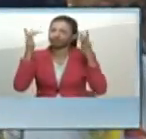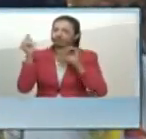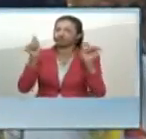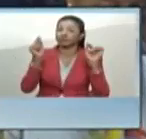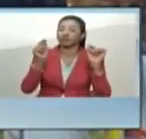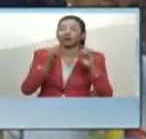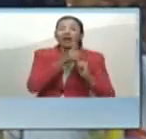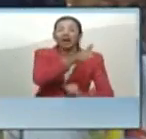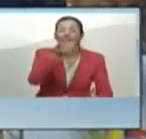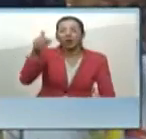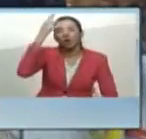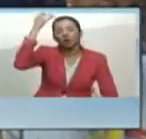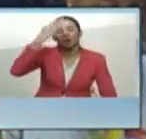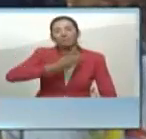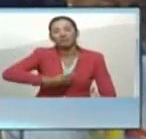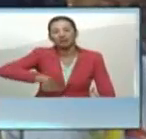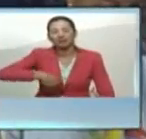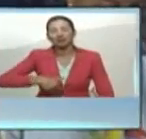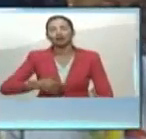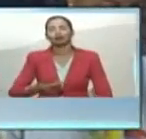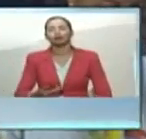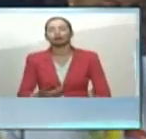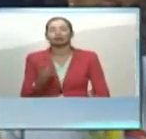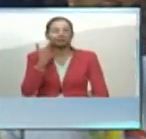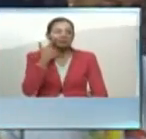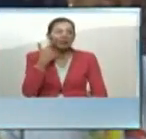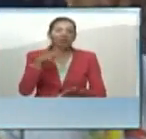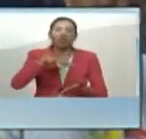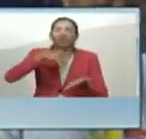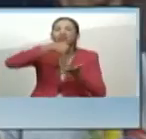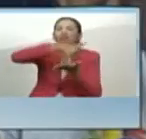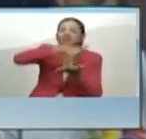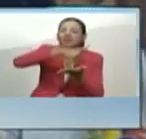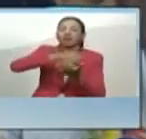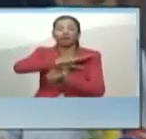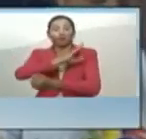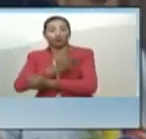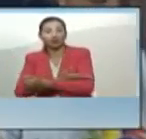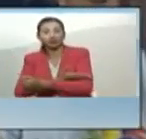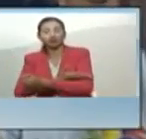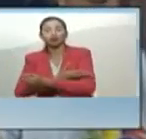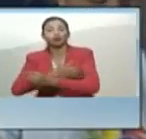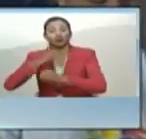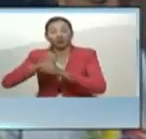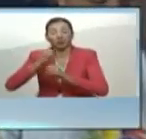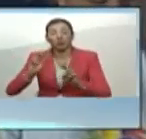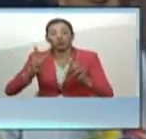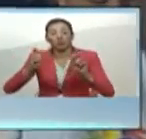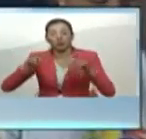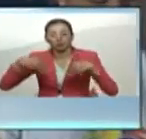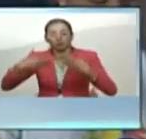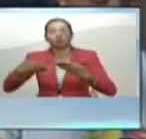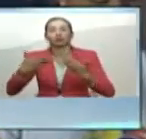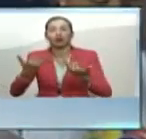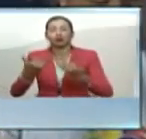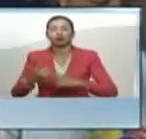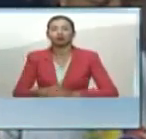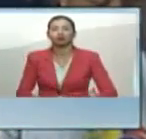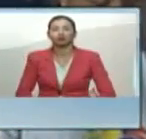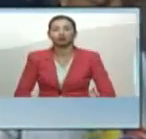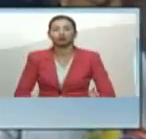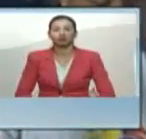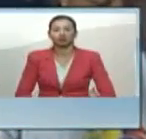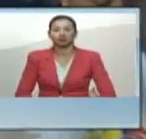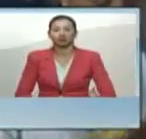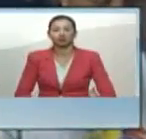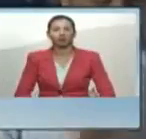consejos presidenciales, de nuestras debilidades, fortalezas, nuevas acciones, nosotros hemos estado ejerciendo lo que serán las